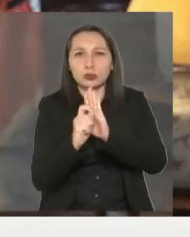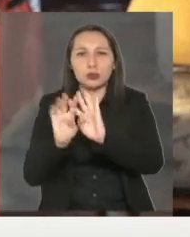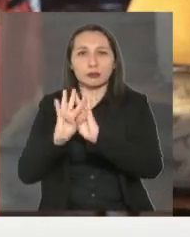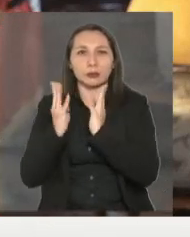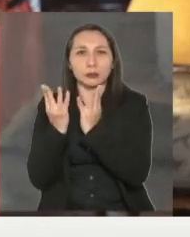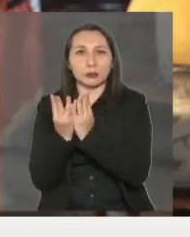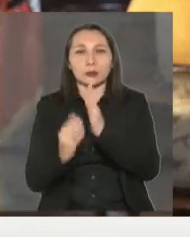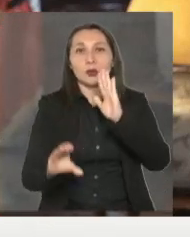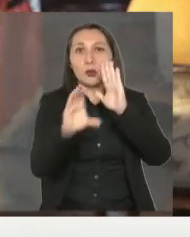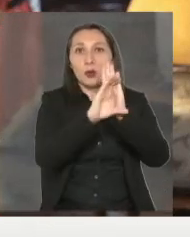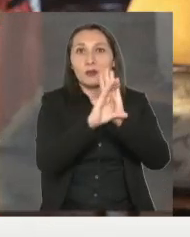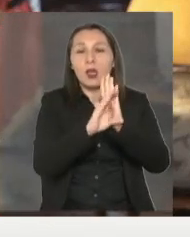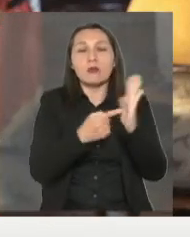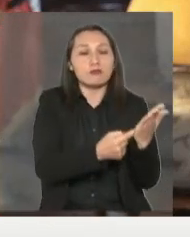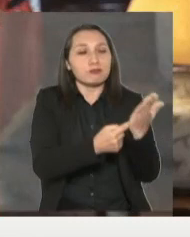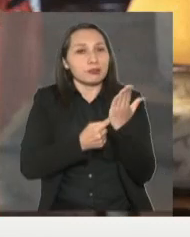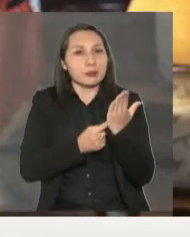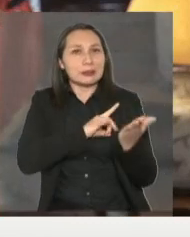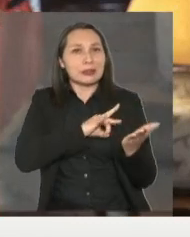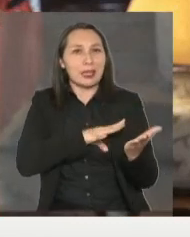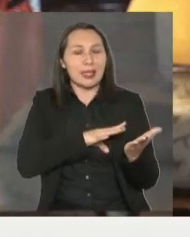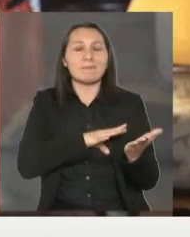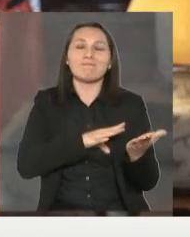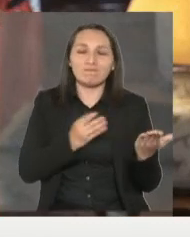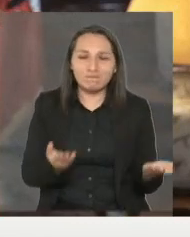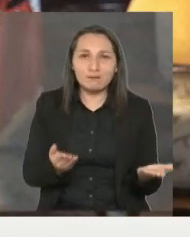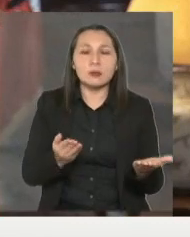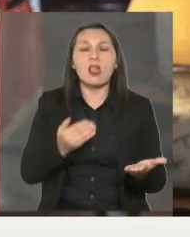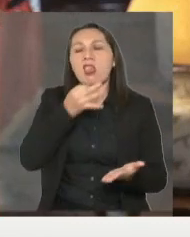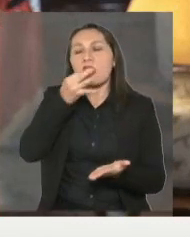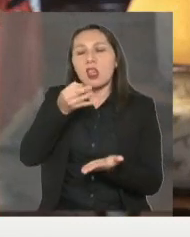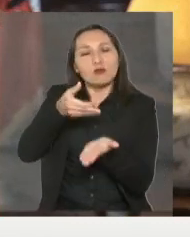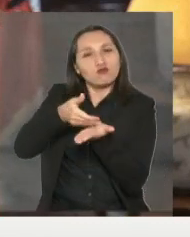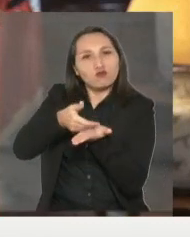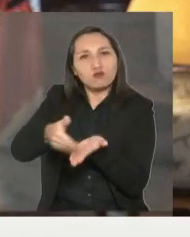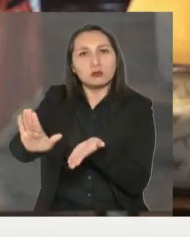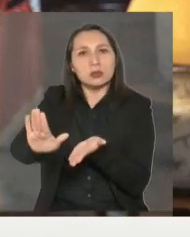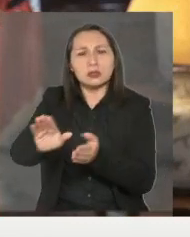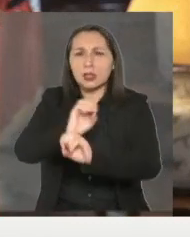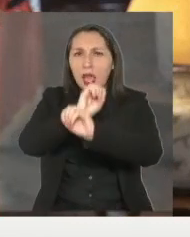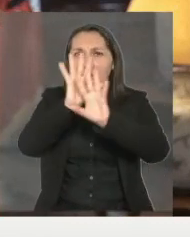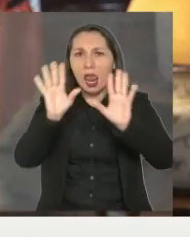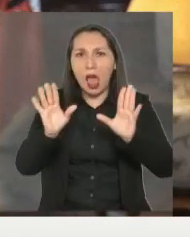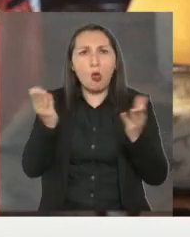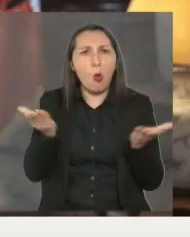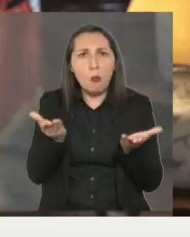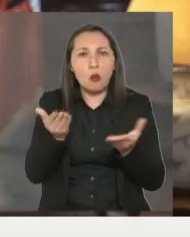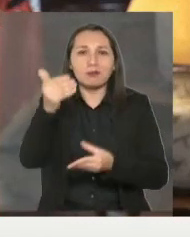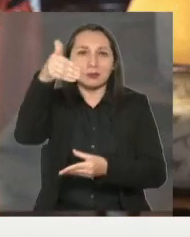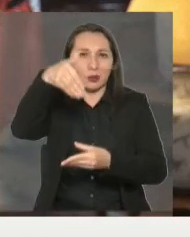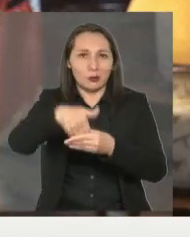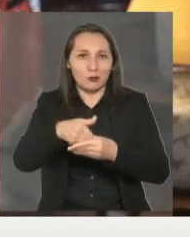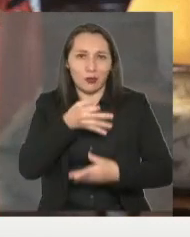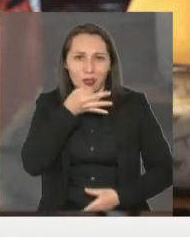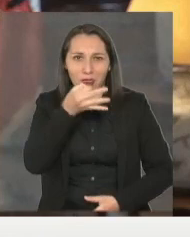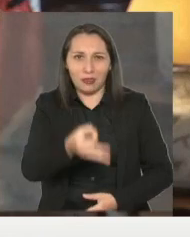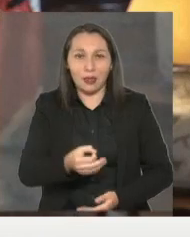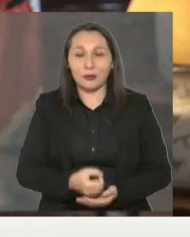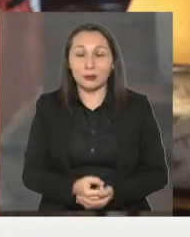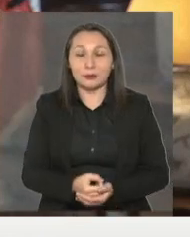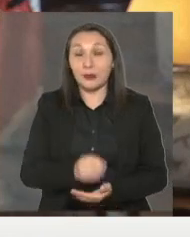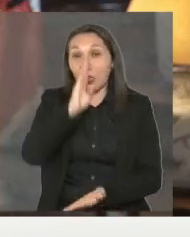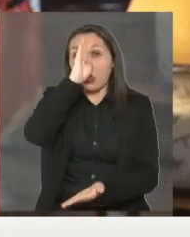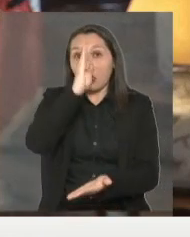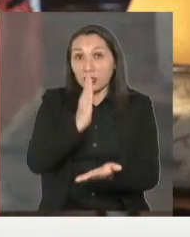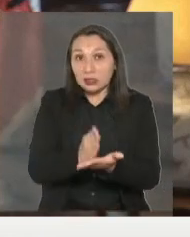convención le presentó a chile y por ende ha decidido rechazarla de manera clara en las urnas esta